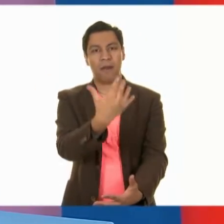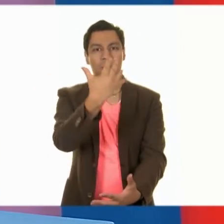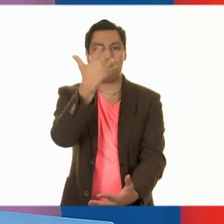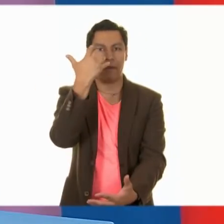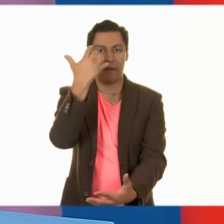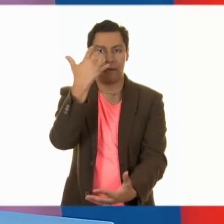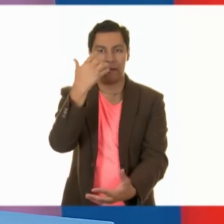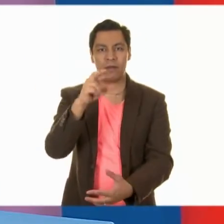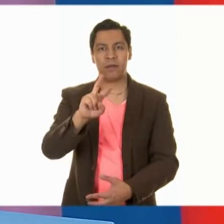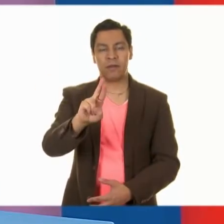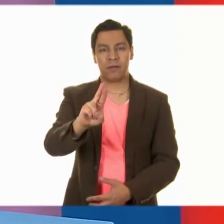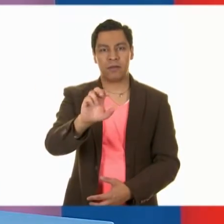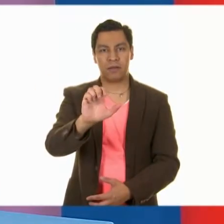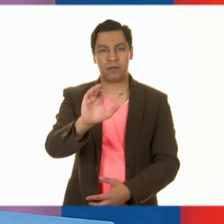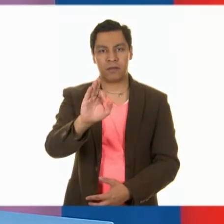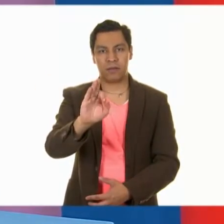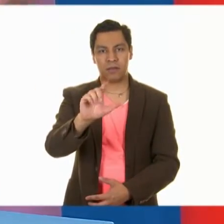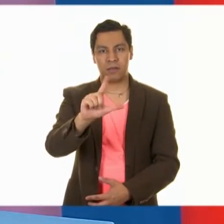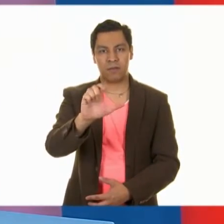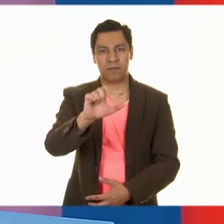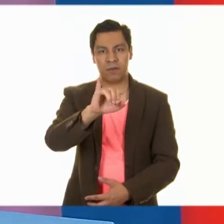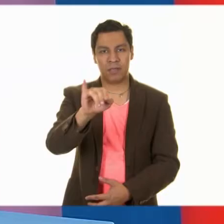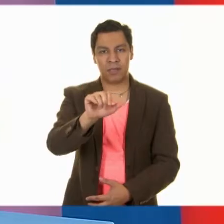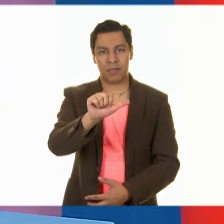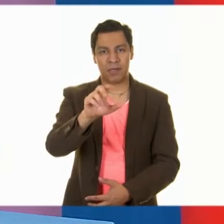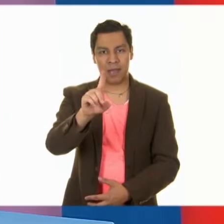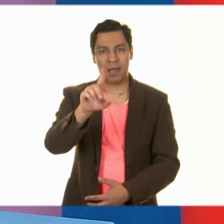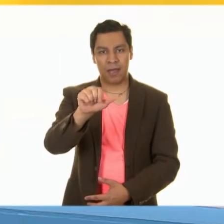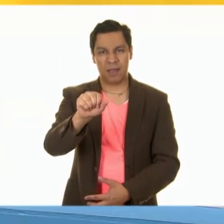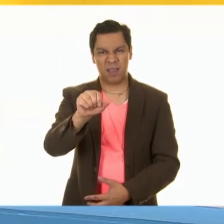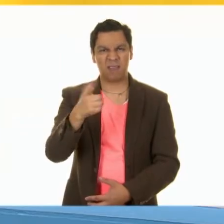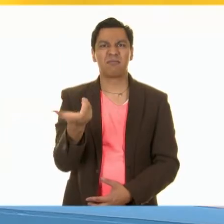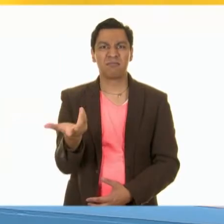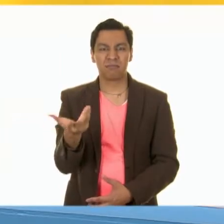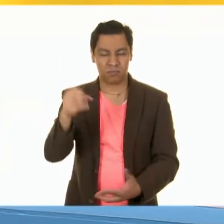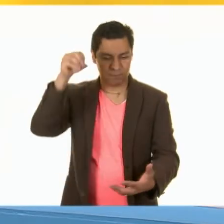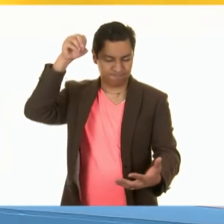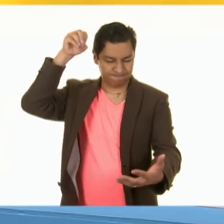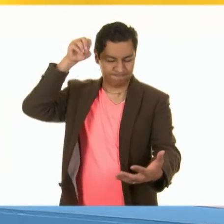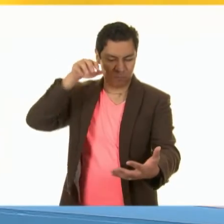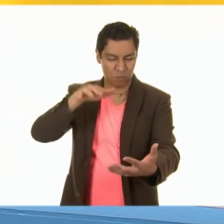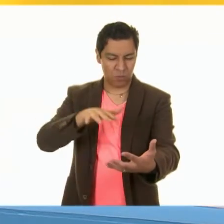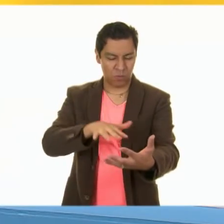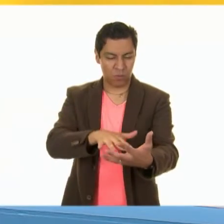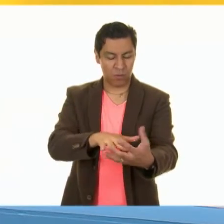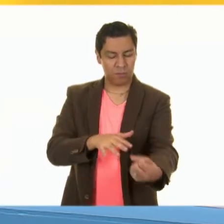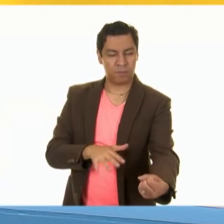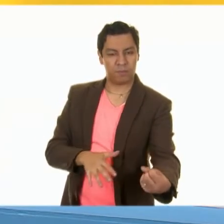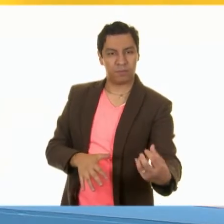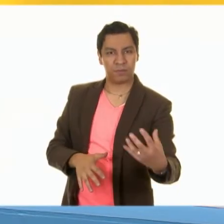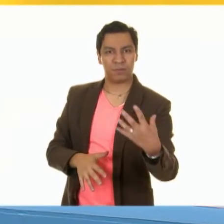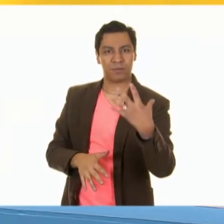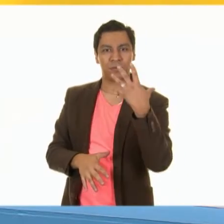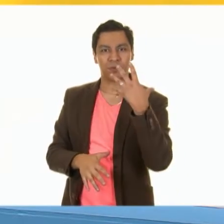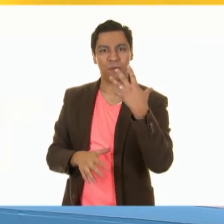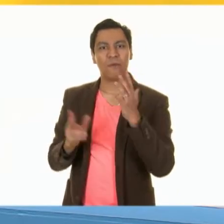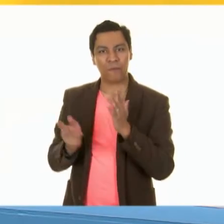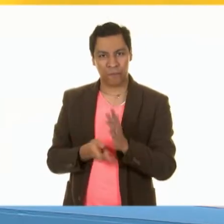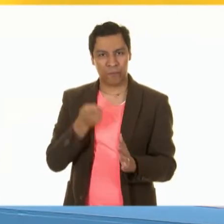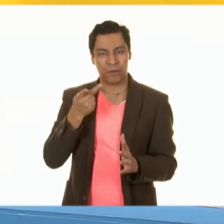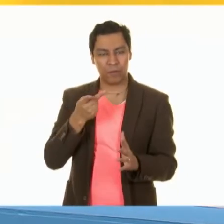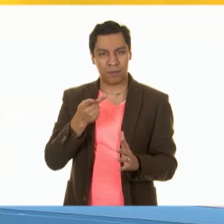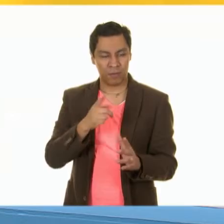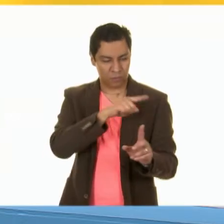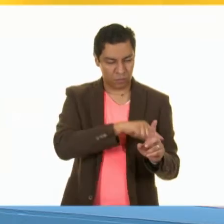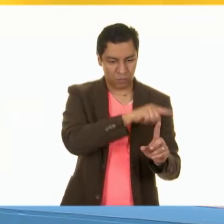sido reflejada por los objetos situados en nuestro entorno. Entonces, las ondas luminosas que llegan a nuestros